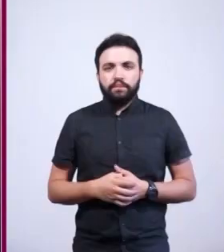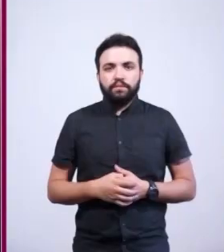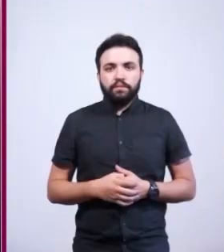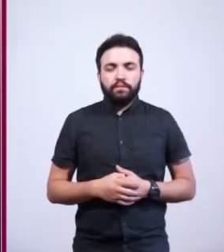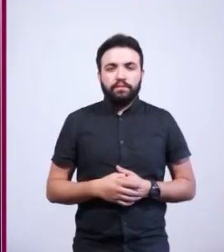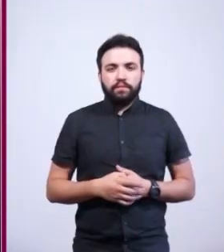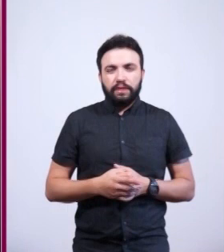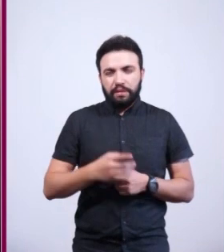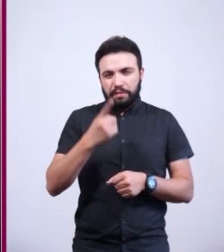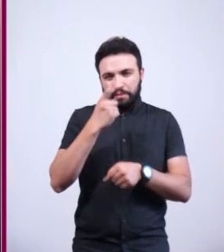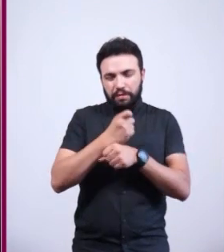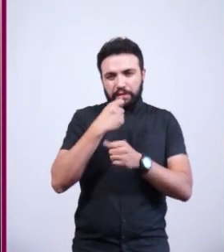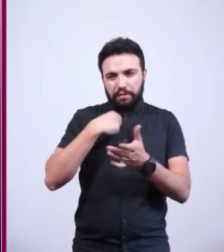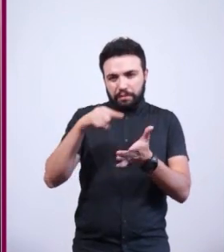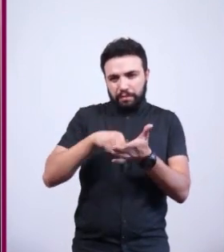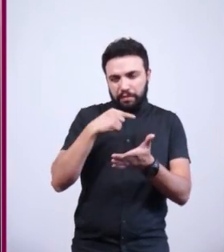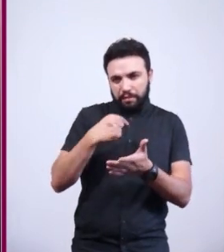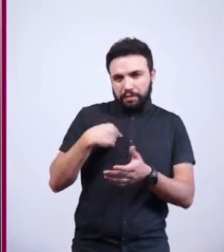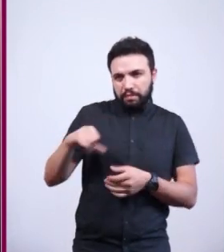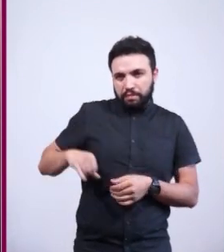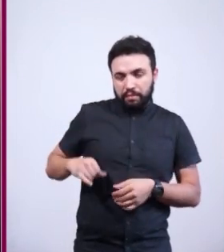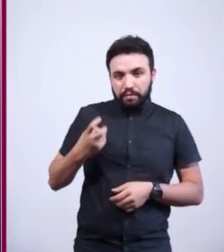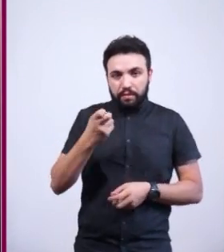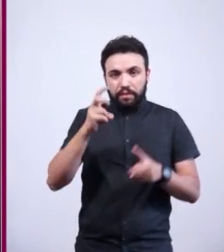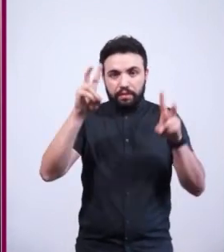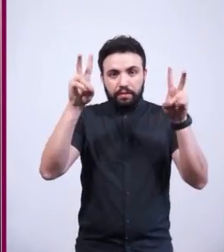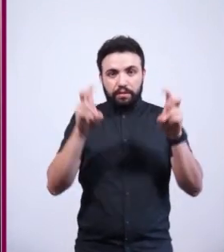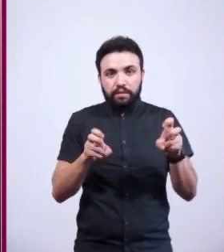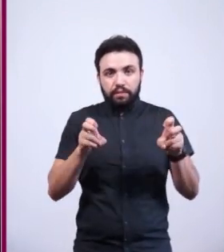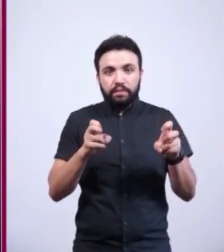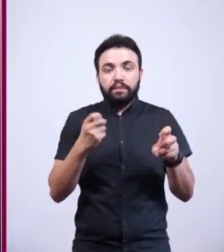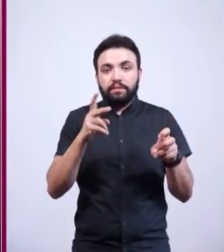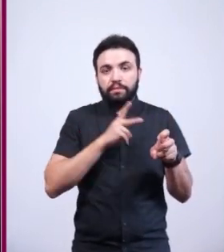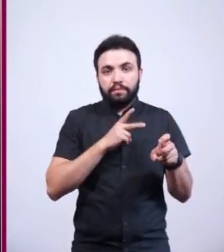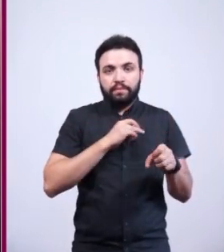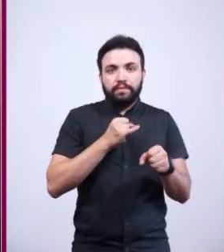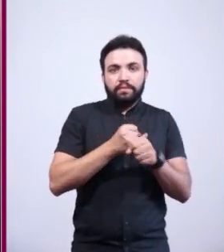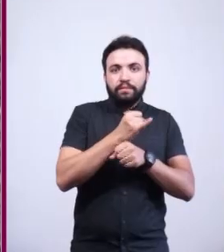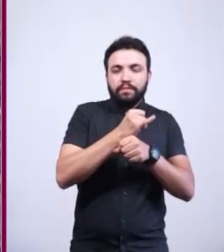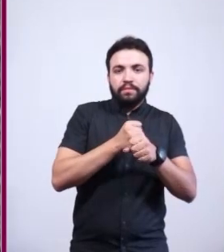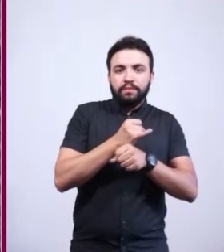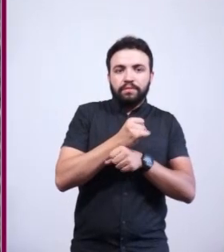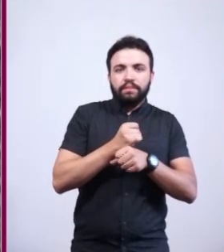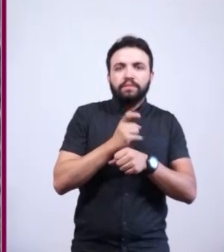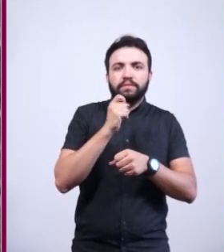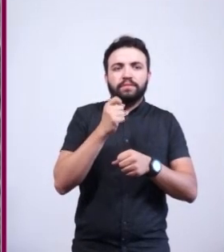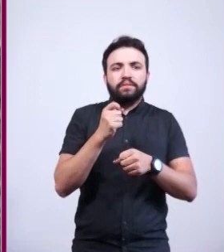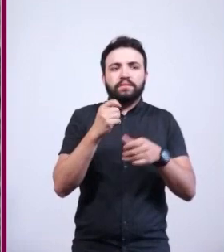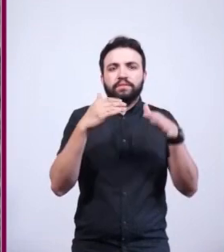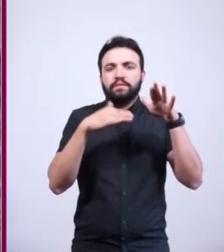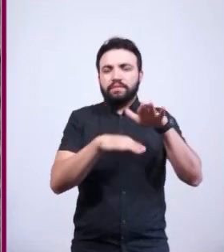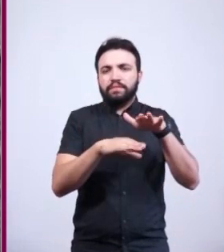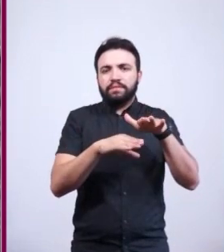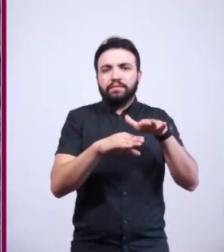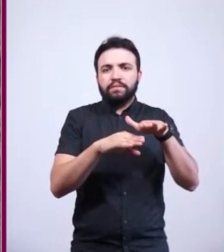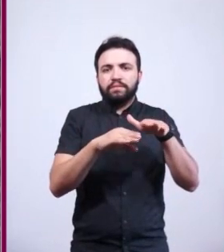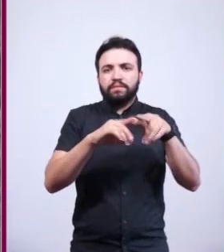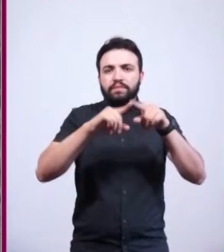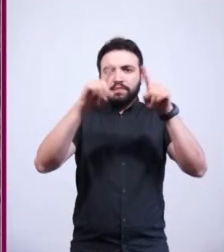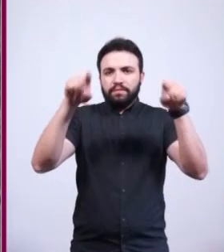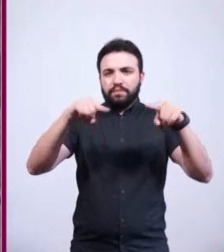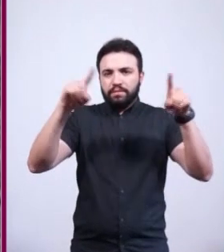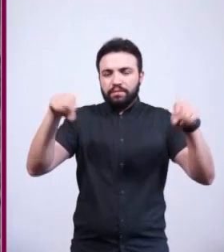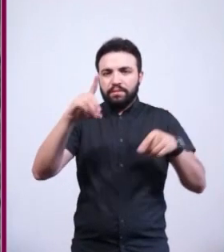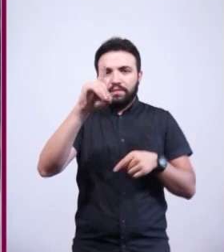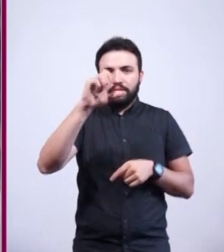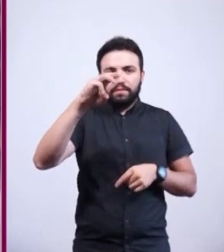La primera vez que estuve interesada en este tema tuvo que ver con una investigación acerca del Puente de las Damas. Entonces, puedo decir que venía